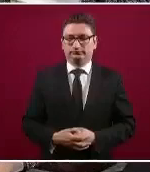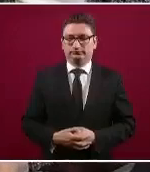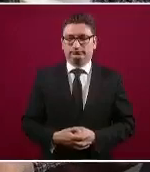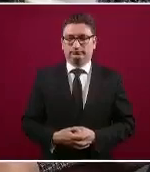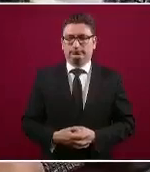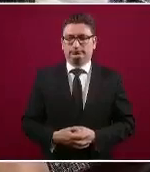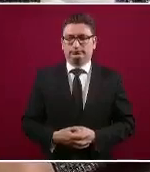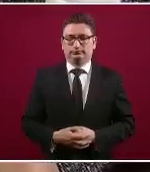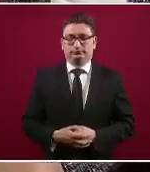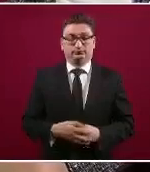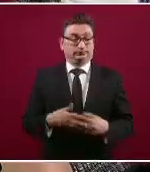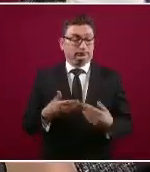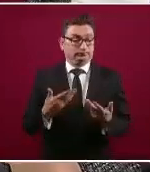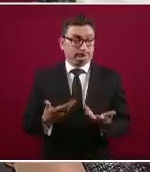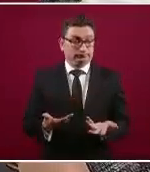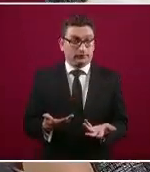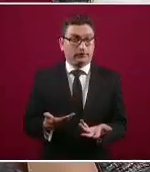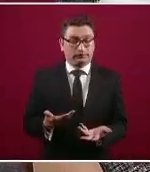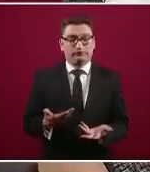Entonces, estamos